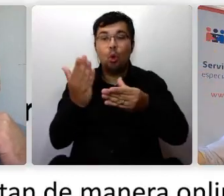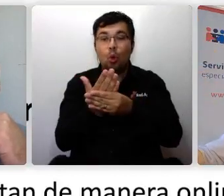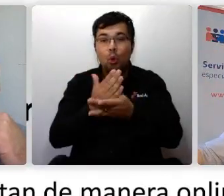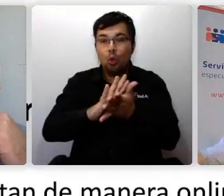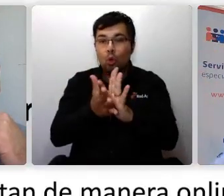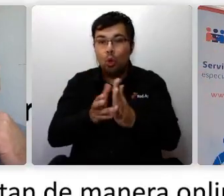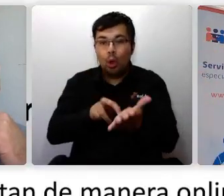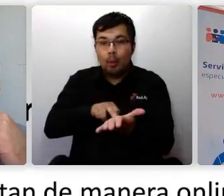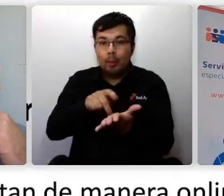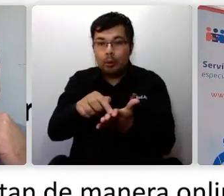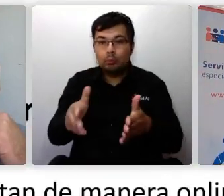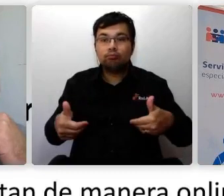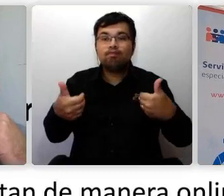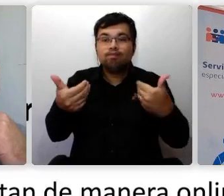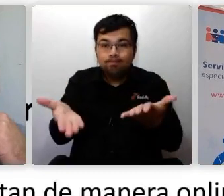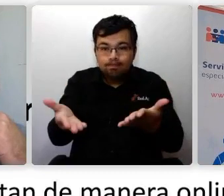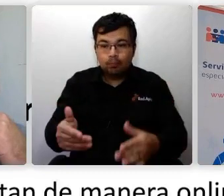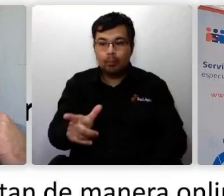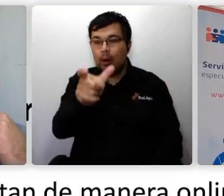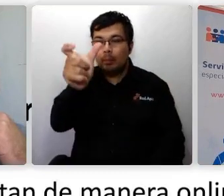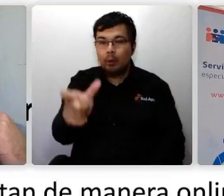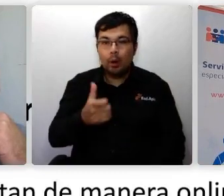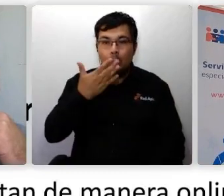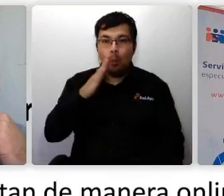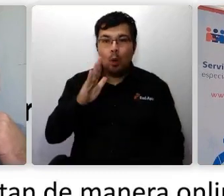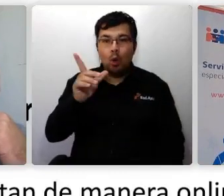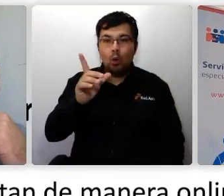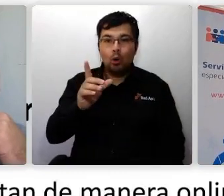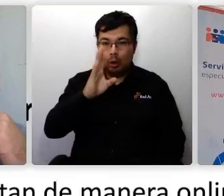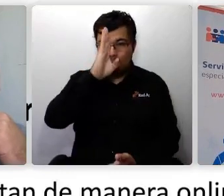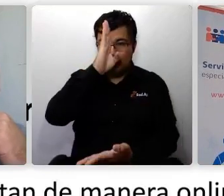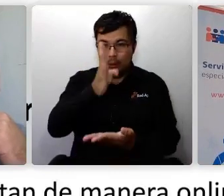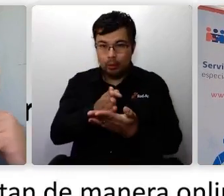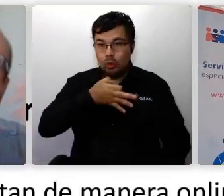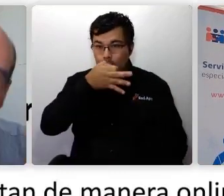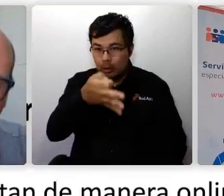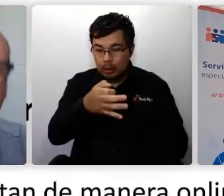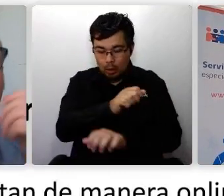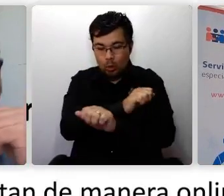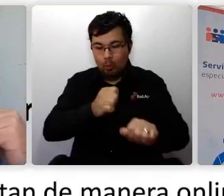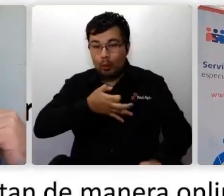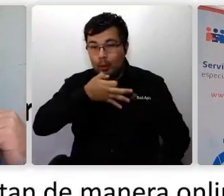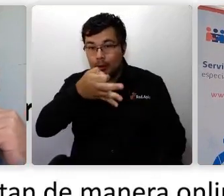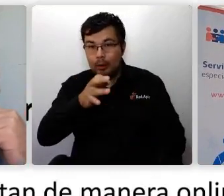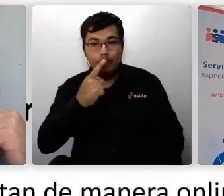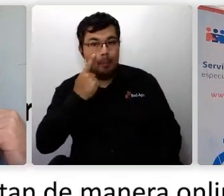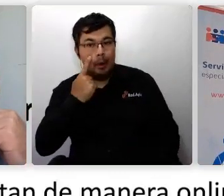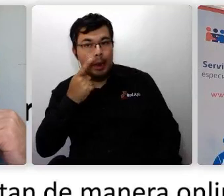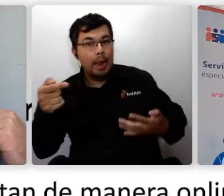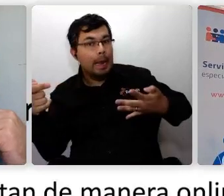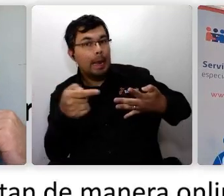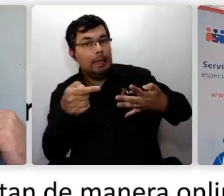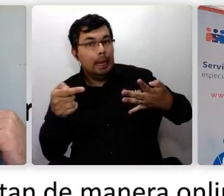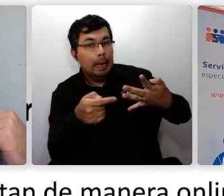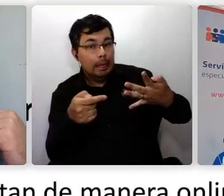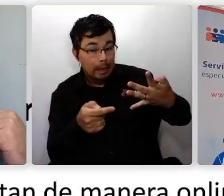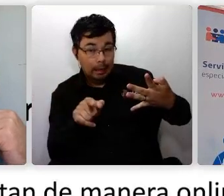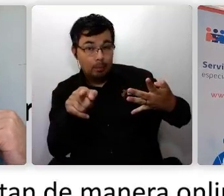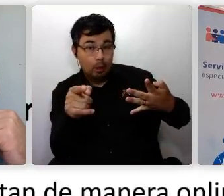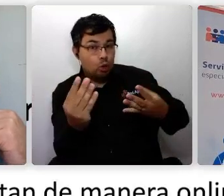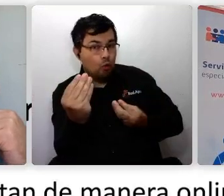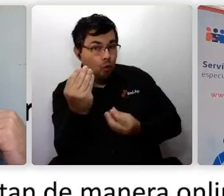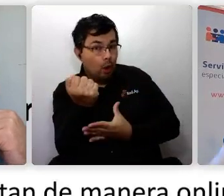viene, para que él tome la mejor decisión. Como les comenté, no puedo decirle, le conviene tal tipo de sociedad, tal tipo de régimen. No podemos decirle, porque eso ya